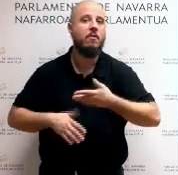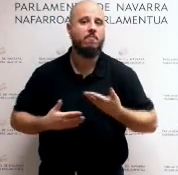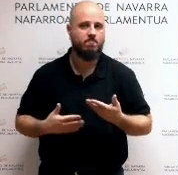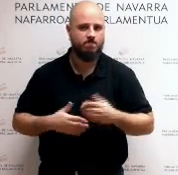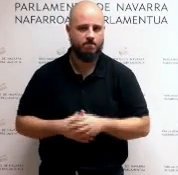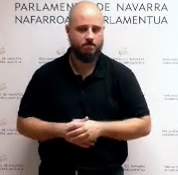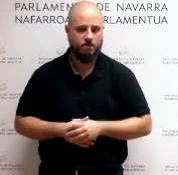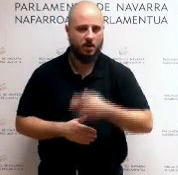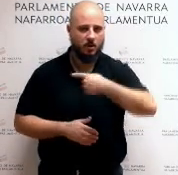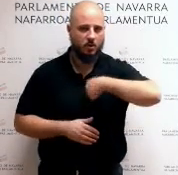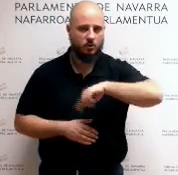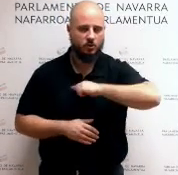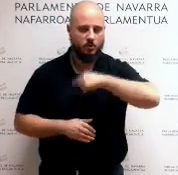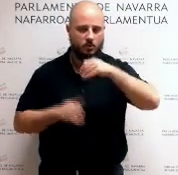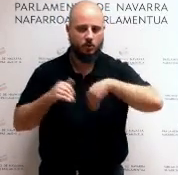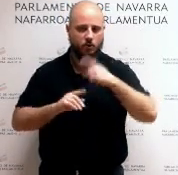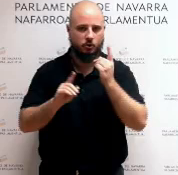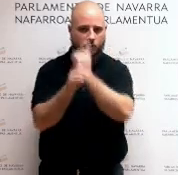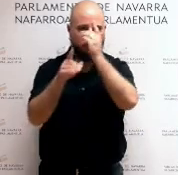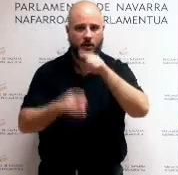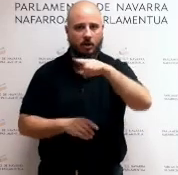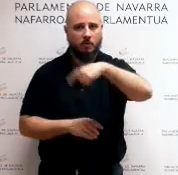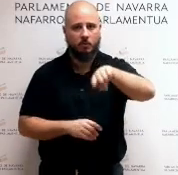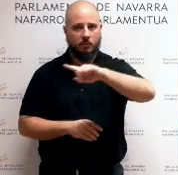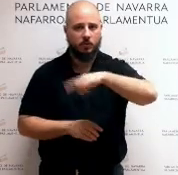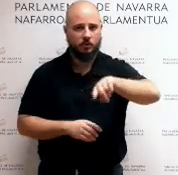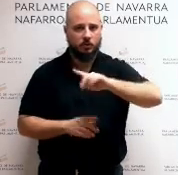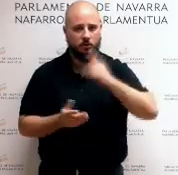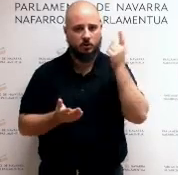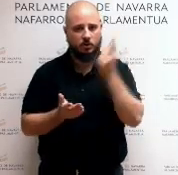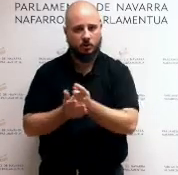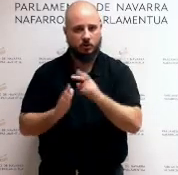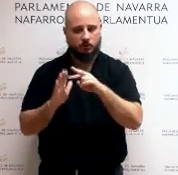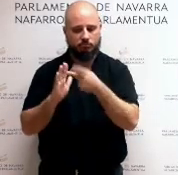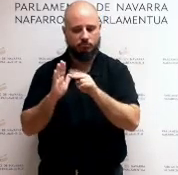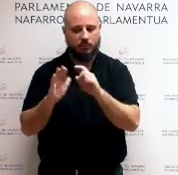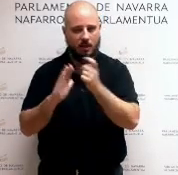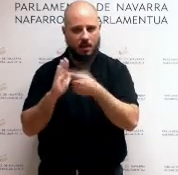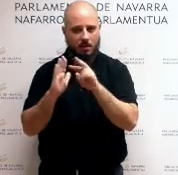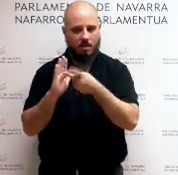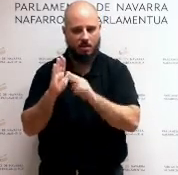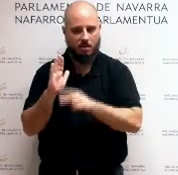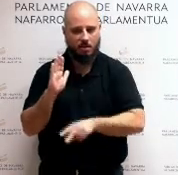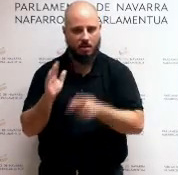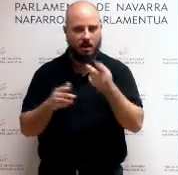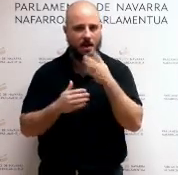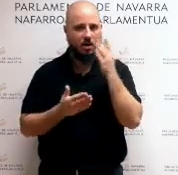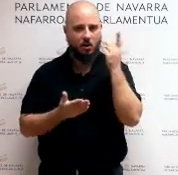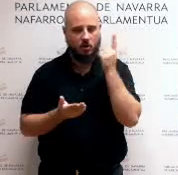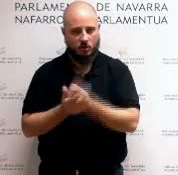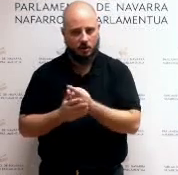y ustedes aprobarán esta nueva apertura de modificaciones legales y nuevo periodo de enmiendas y